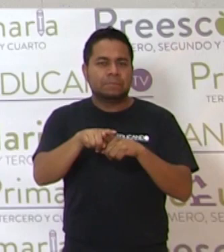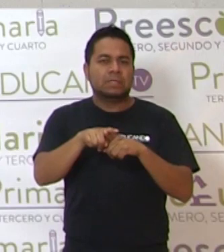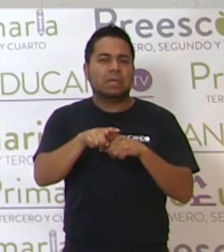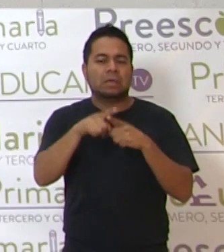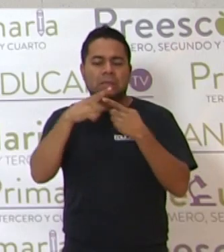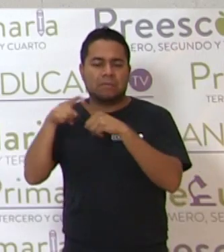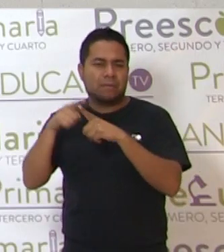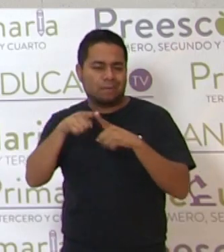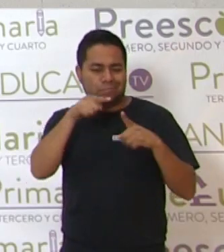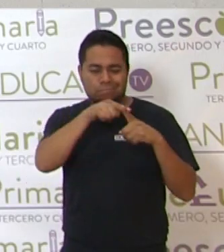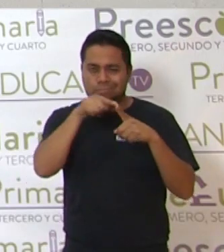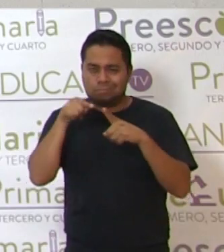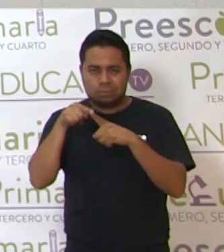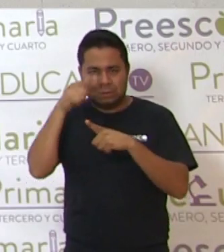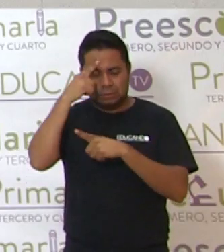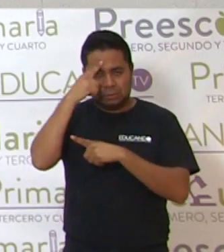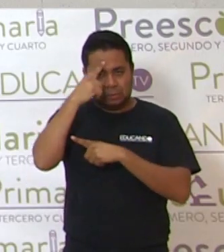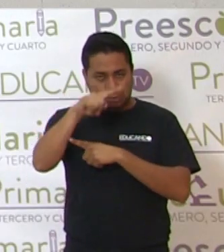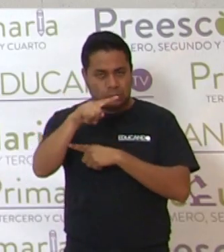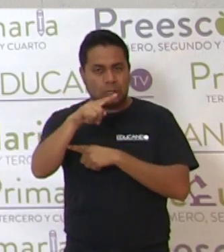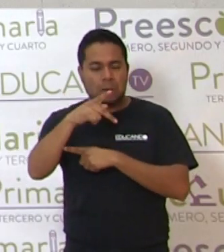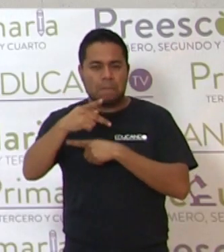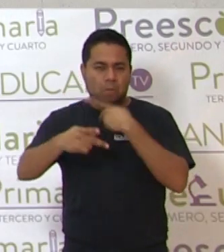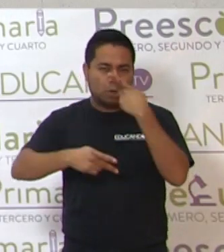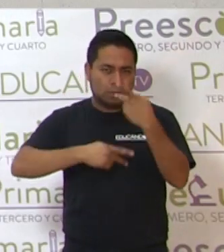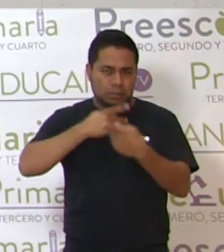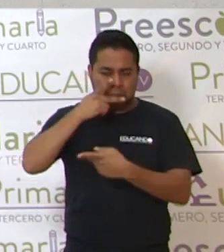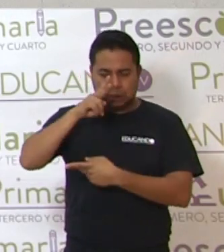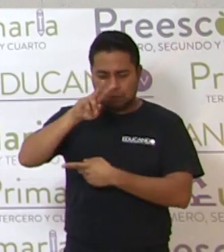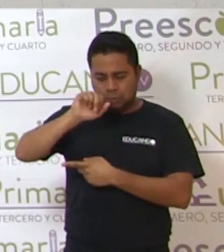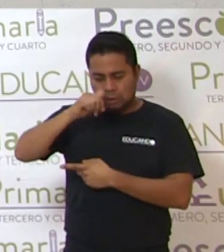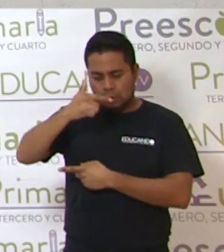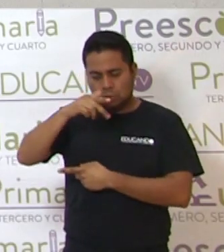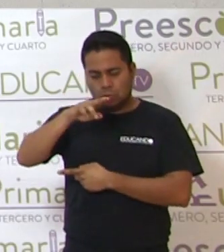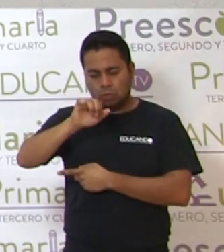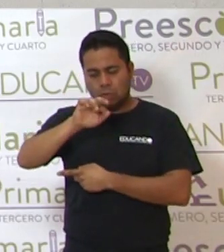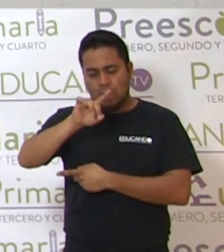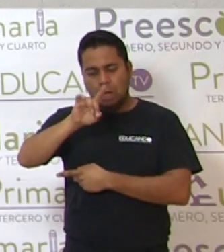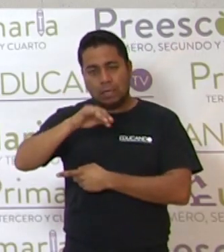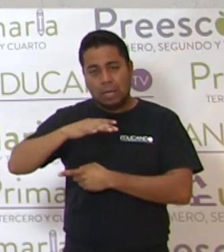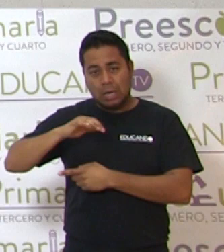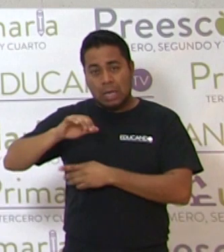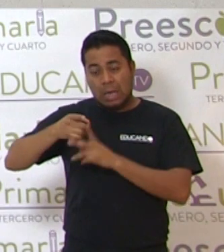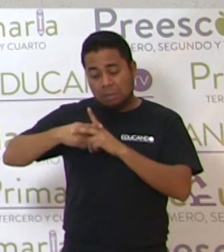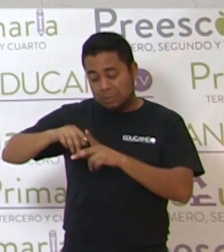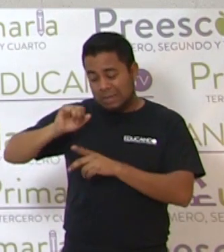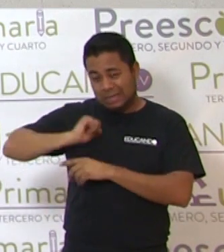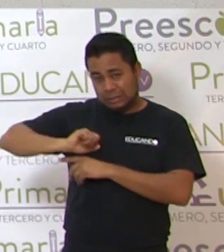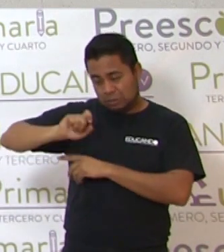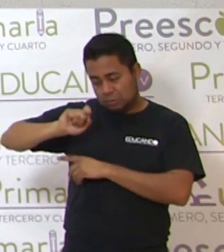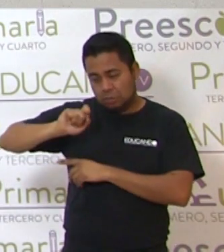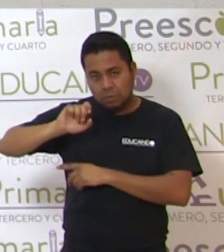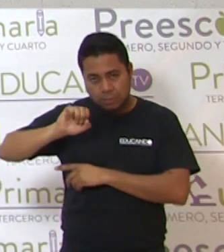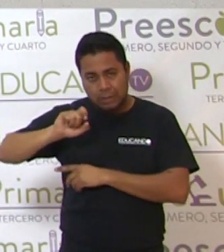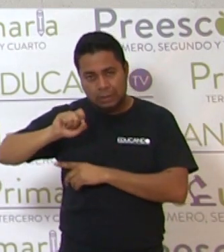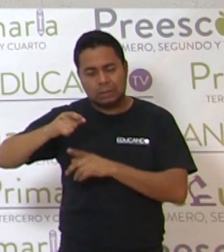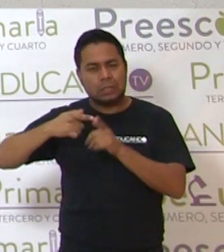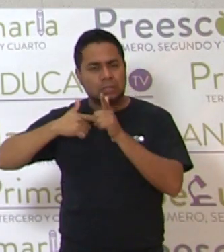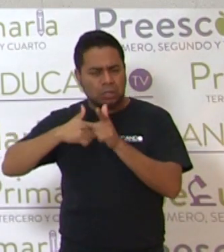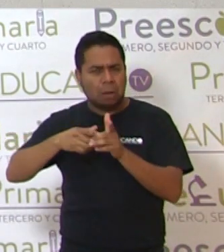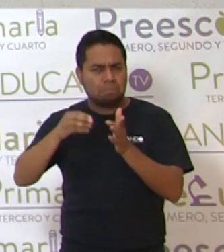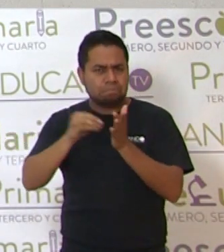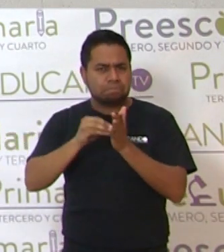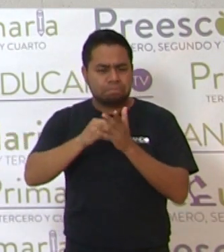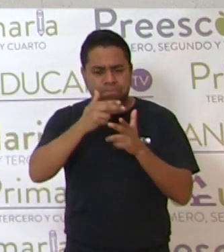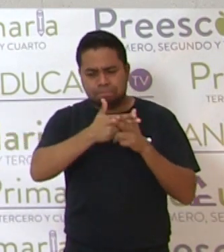de vanguardia. Como te comento, empiezan a partir del siglo XX y también pueden proseguir o siguen todavía